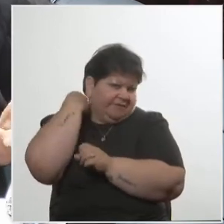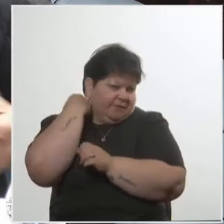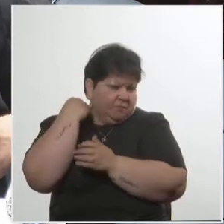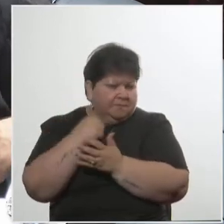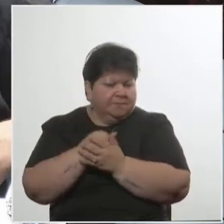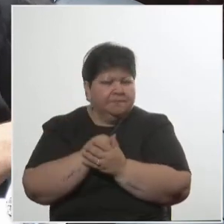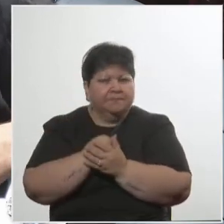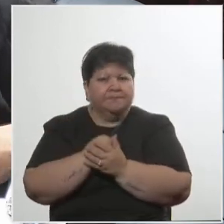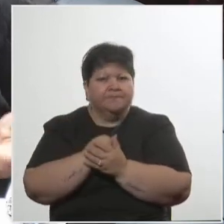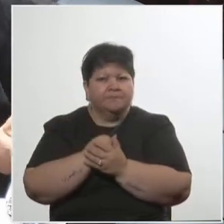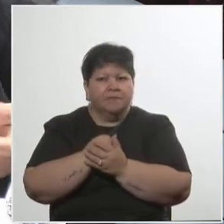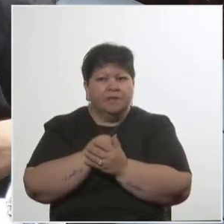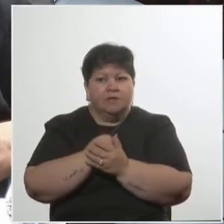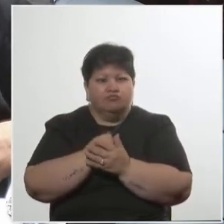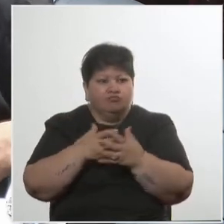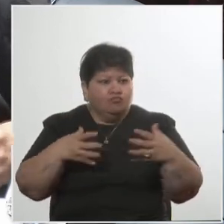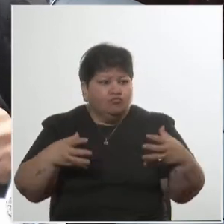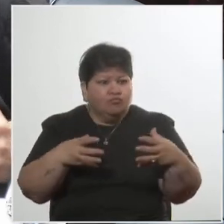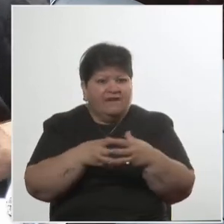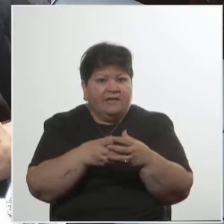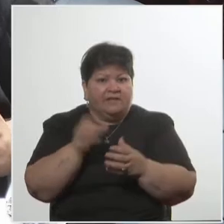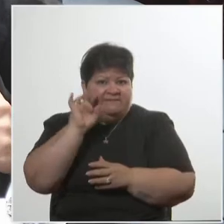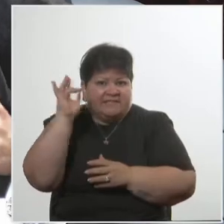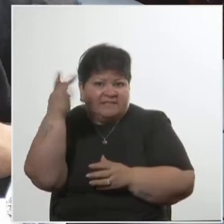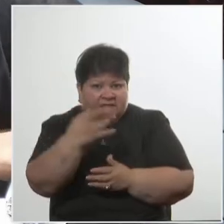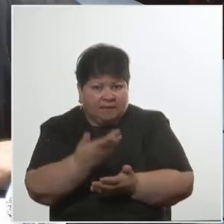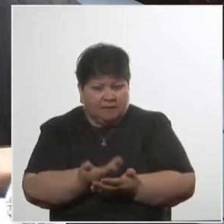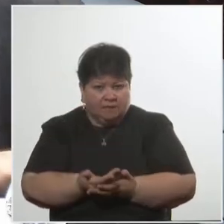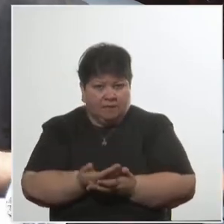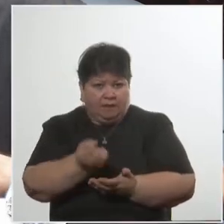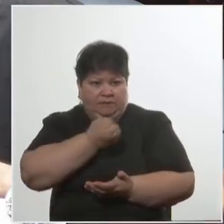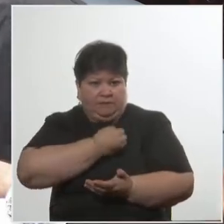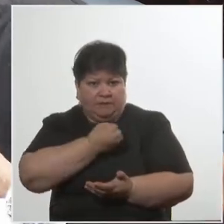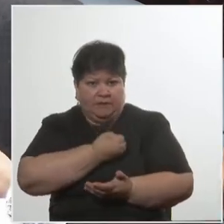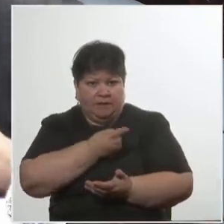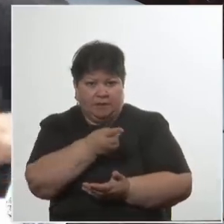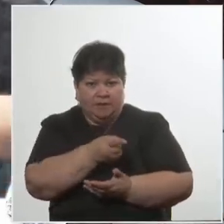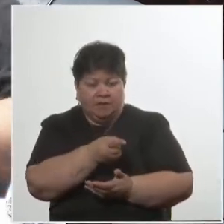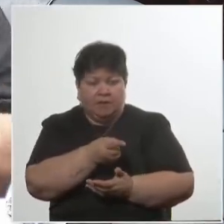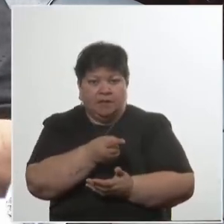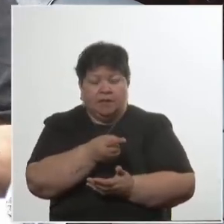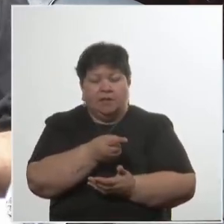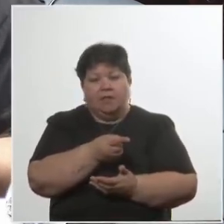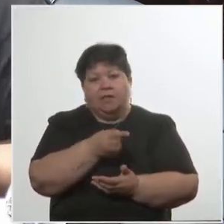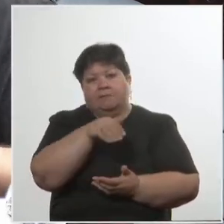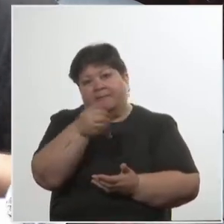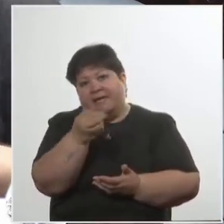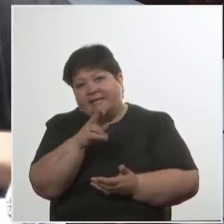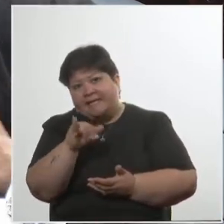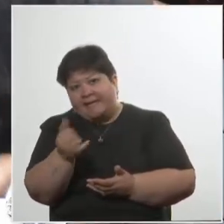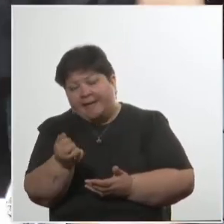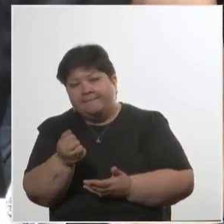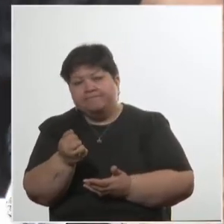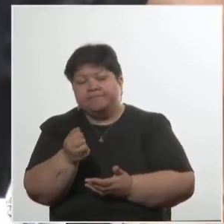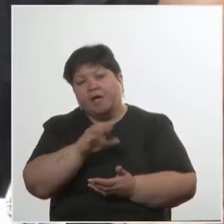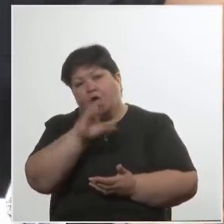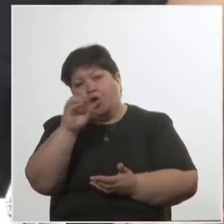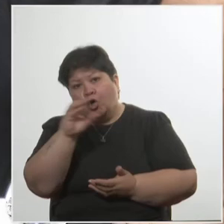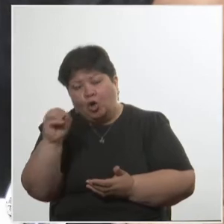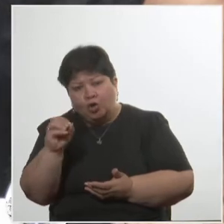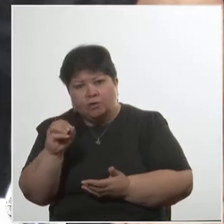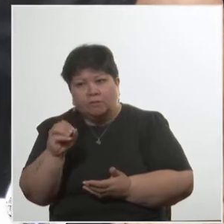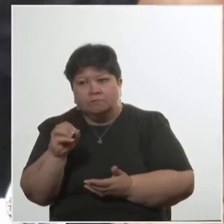el una banda guerrillera una banda fascista lo asesinó María del Carmen Díaz y y de coco Muñoz